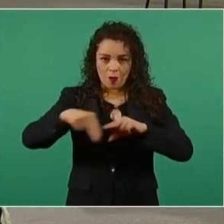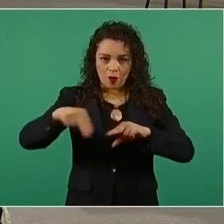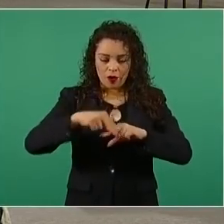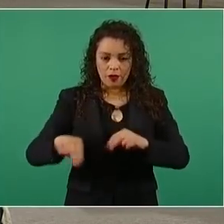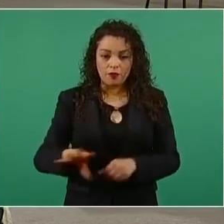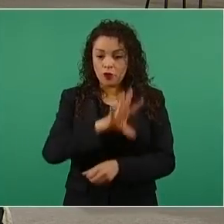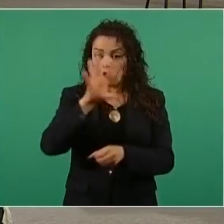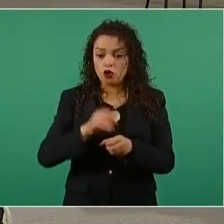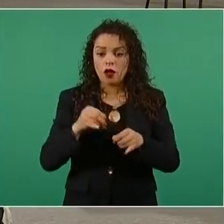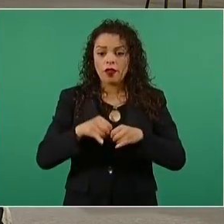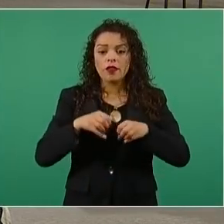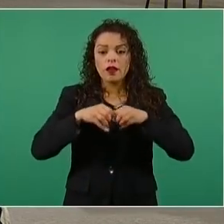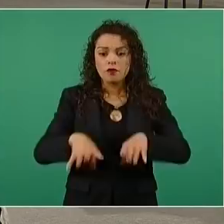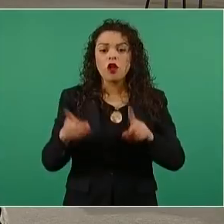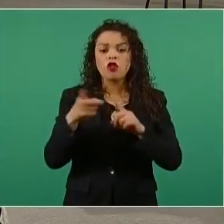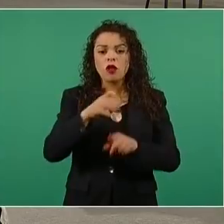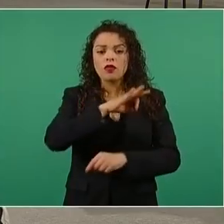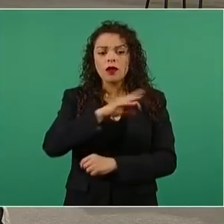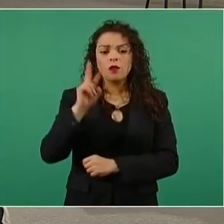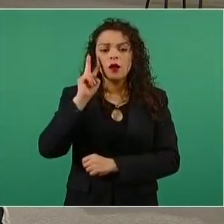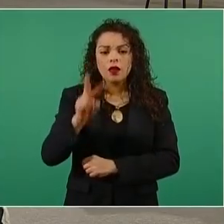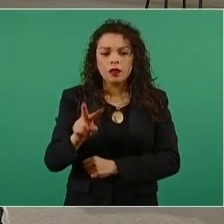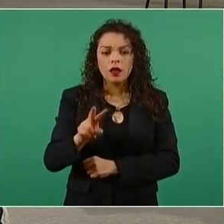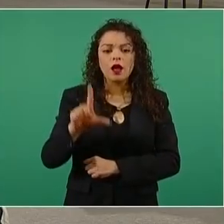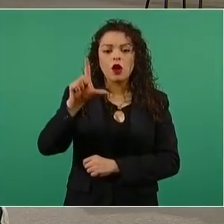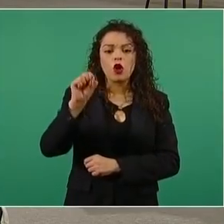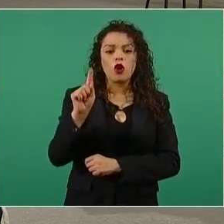información a partir de hoy del sorteo en